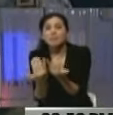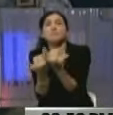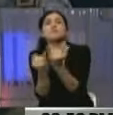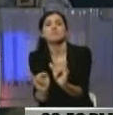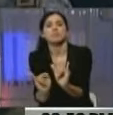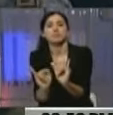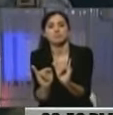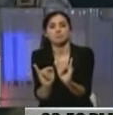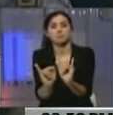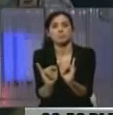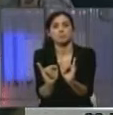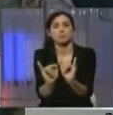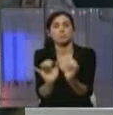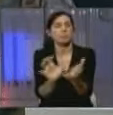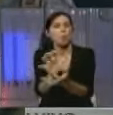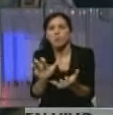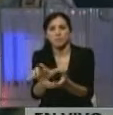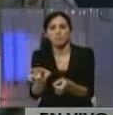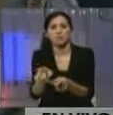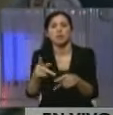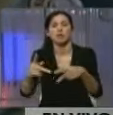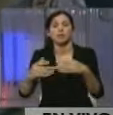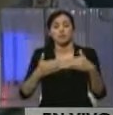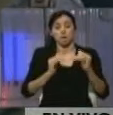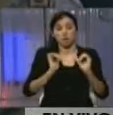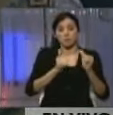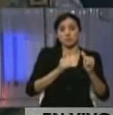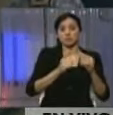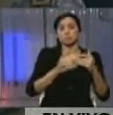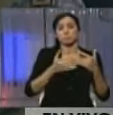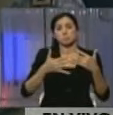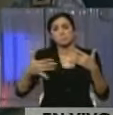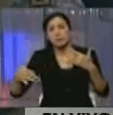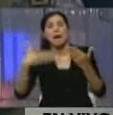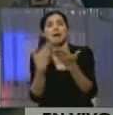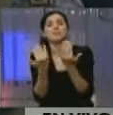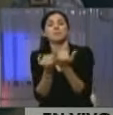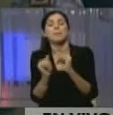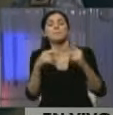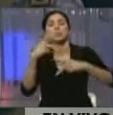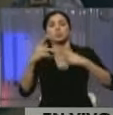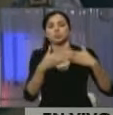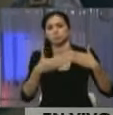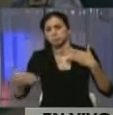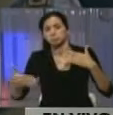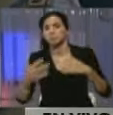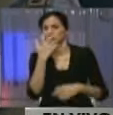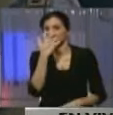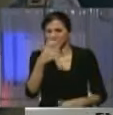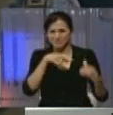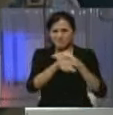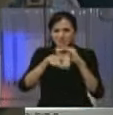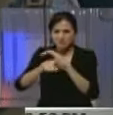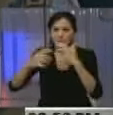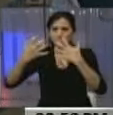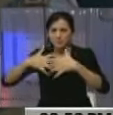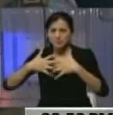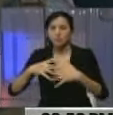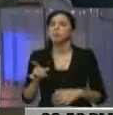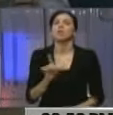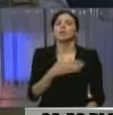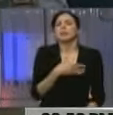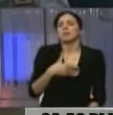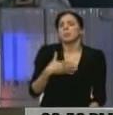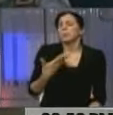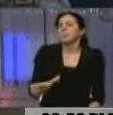elementos desde el punto de vista productivo y distributivo. Con estas visitas que nosotros estamos haciendo, mi comandante en jefe, no buscamos